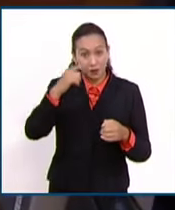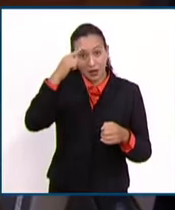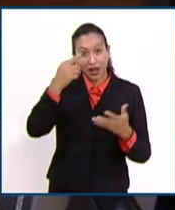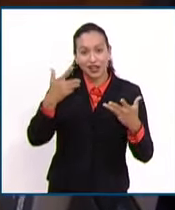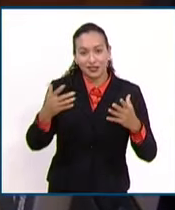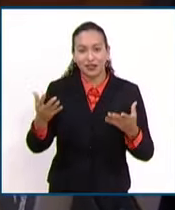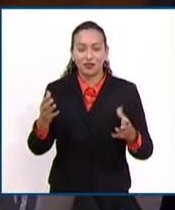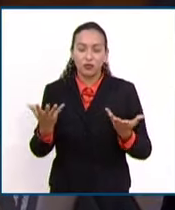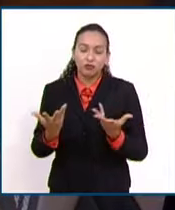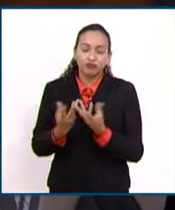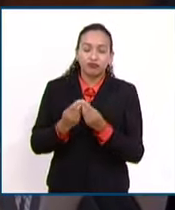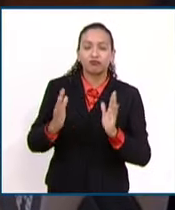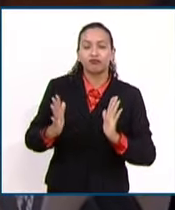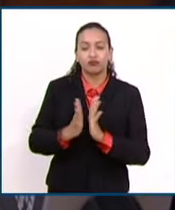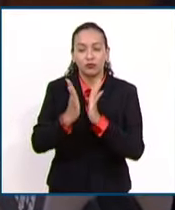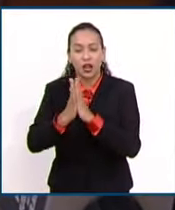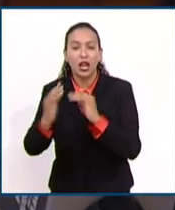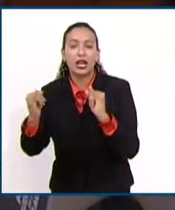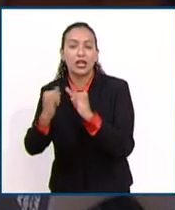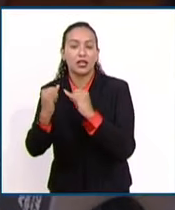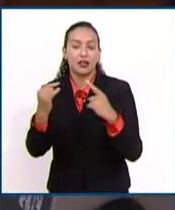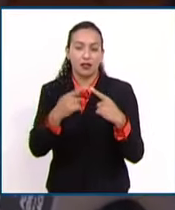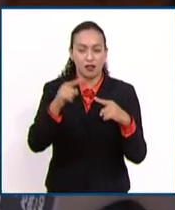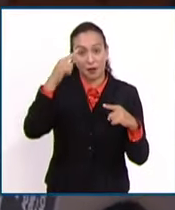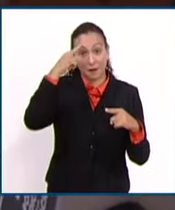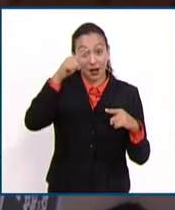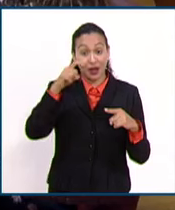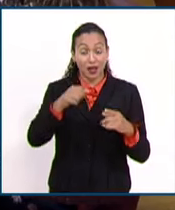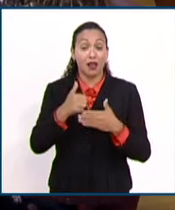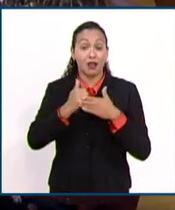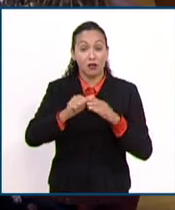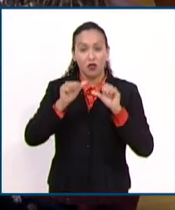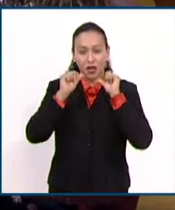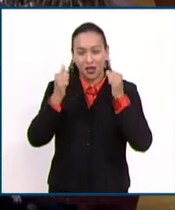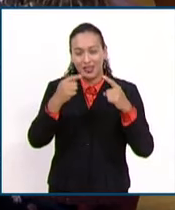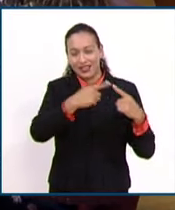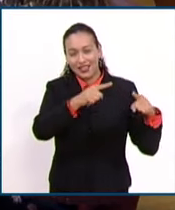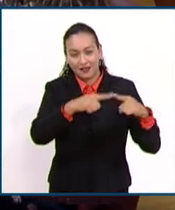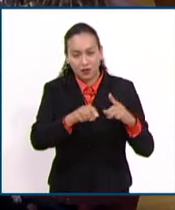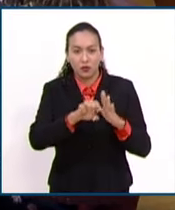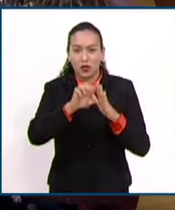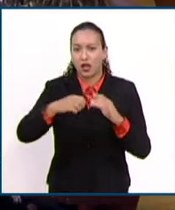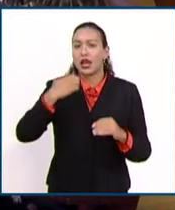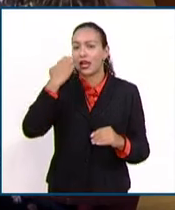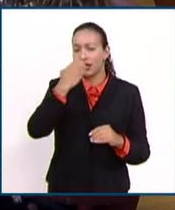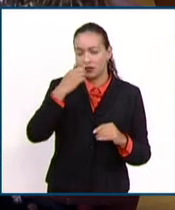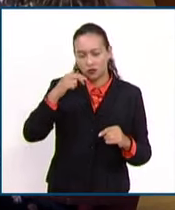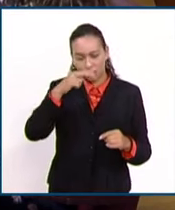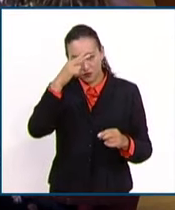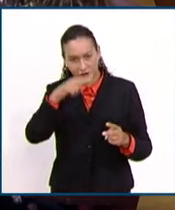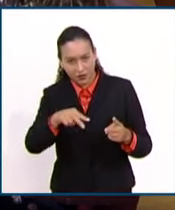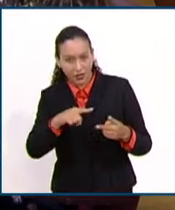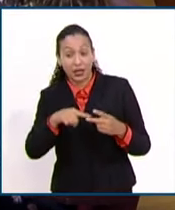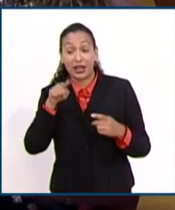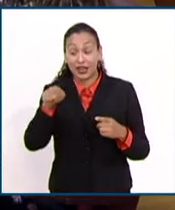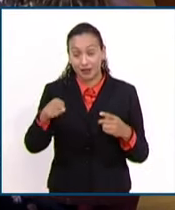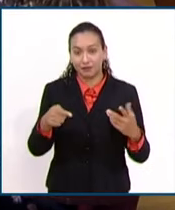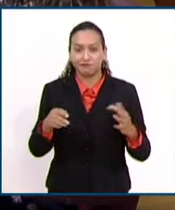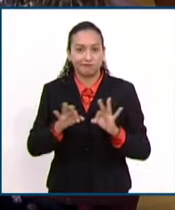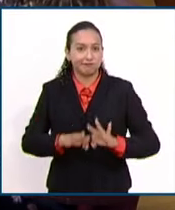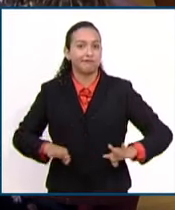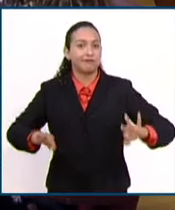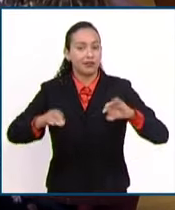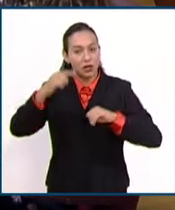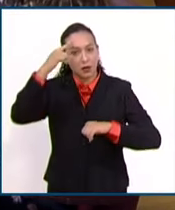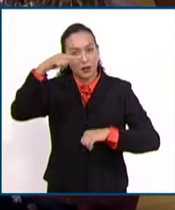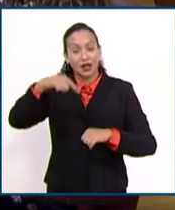de colaboración con instituciones claves para la sociedad, como es el Colegio de México, pilar indiscutible en el desarrollo científico